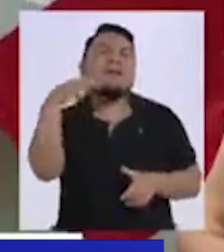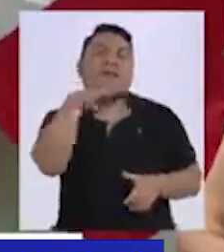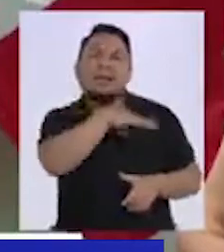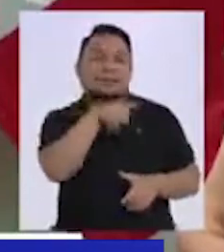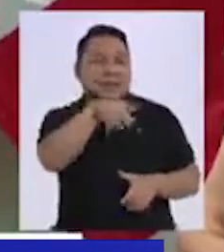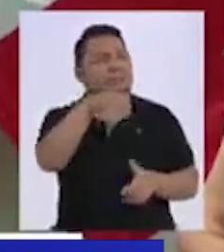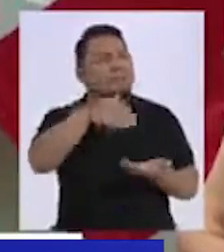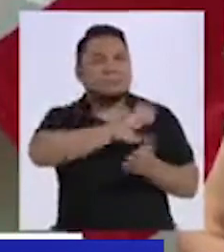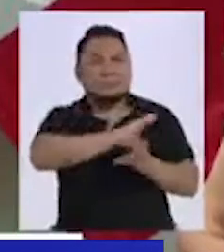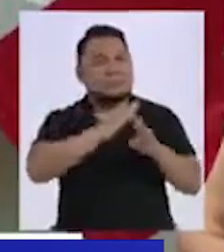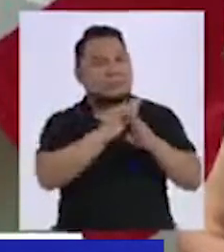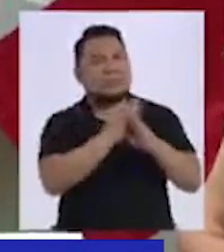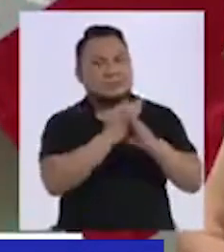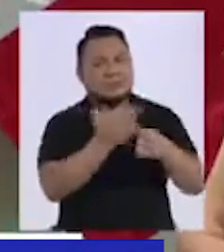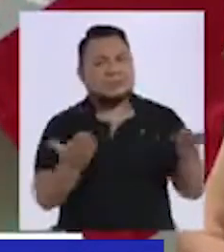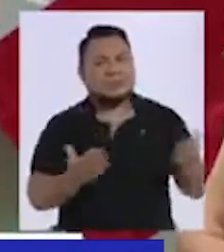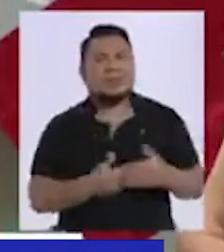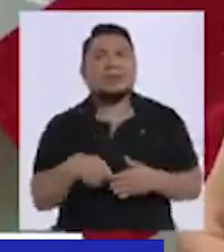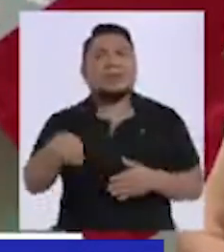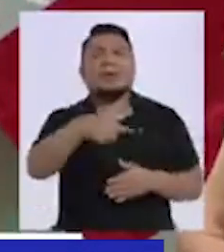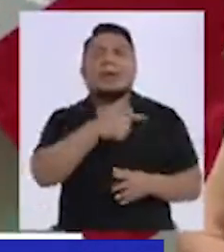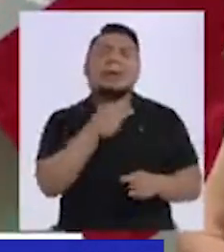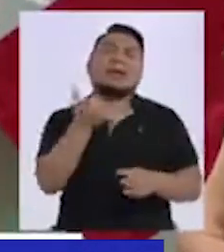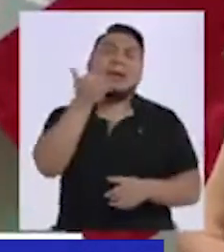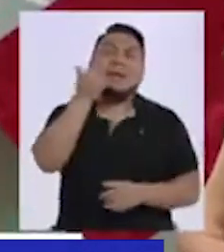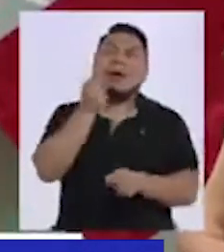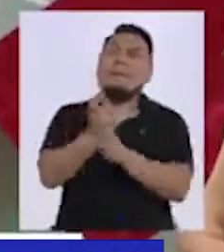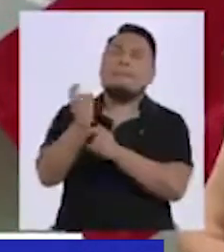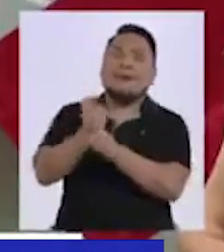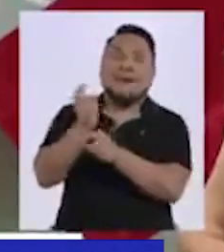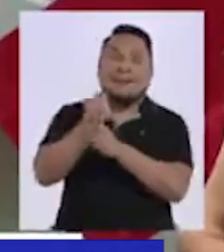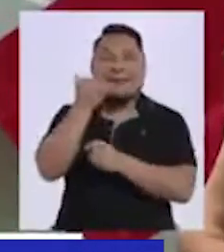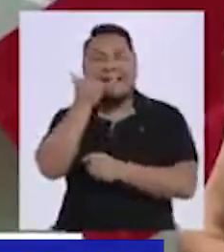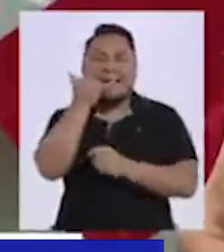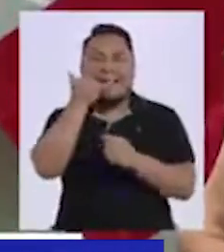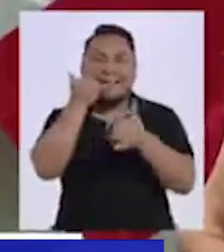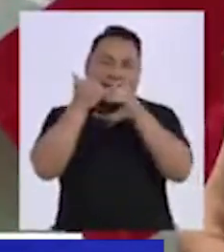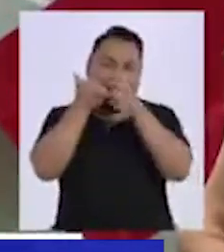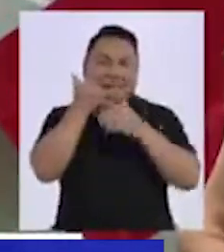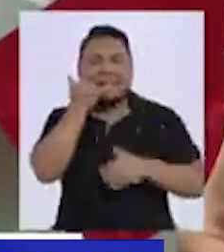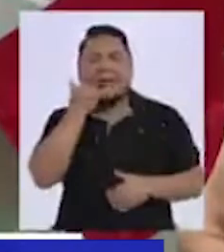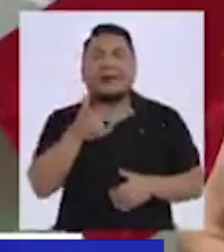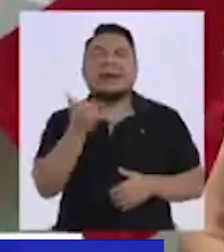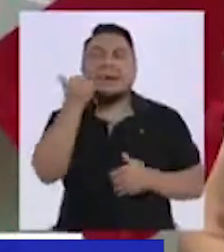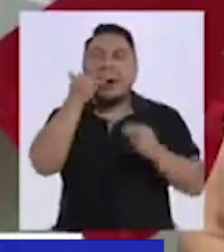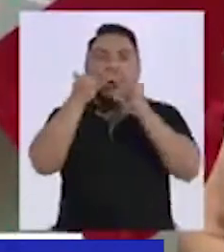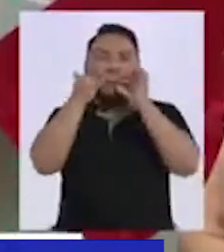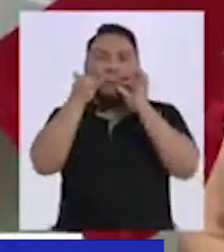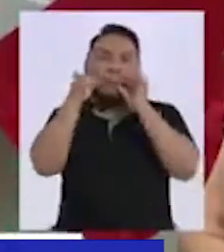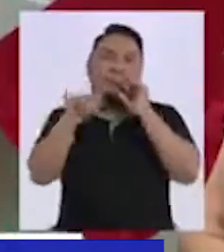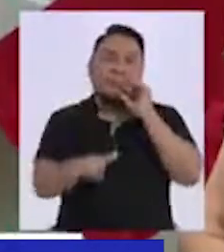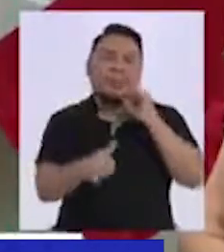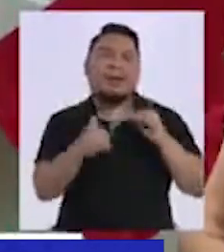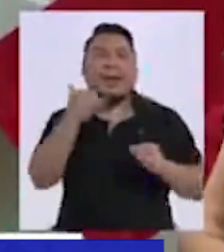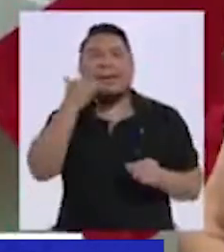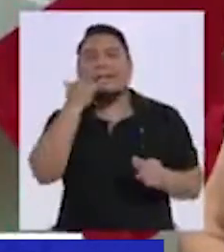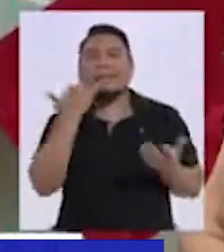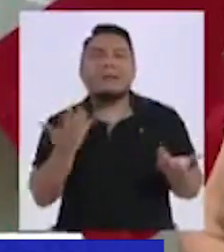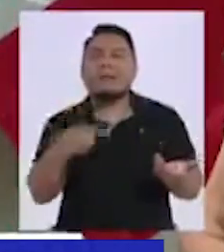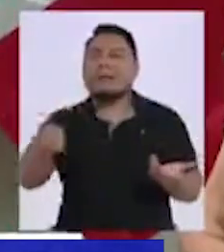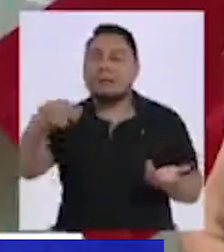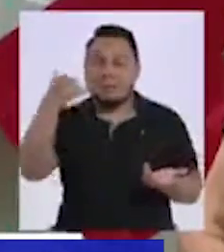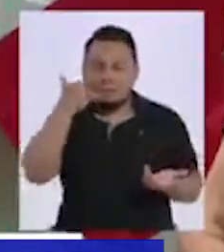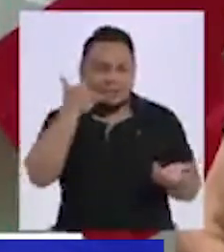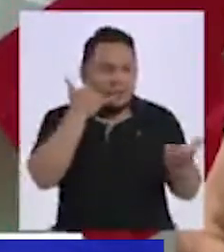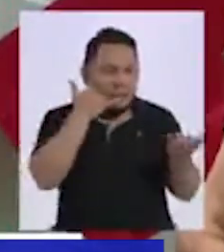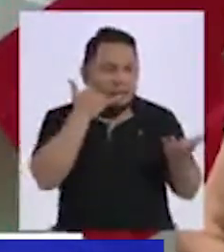falsas. O sea, las llamadas en broma, las llamadas que solamente buscan hacer perder tiempo al